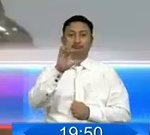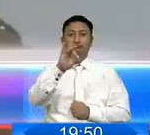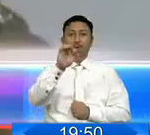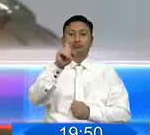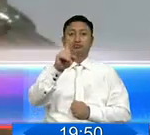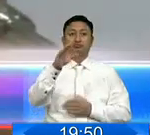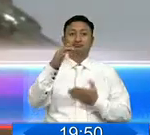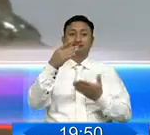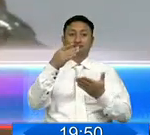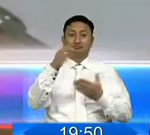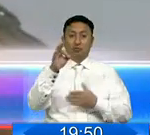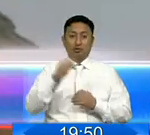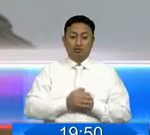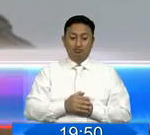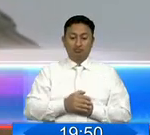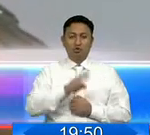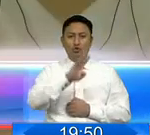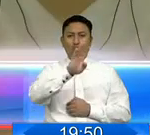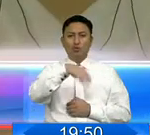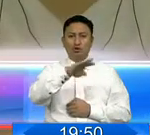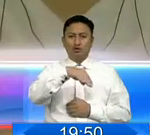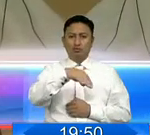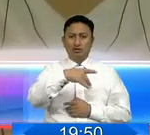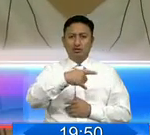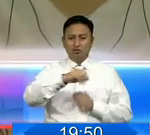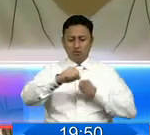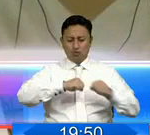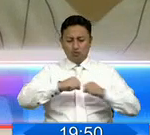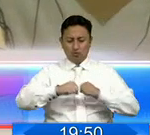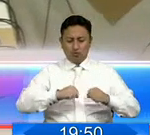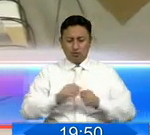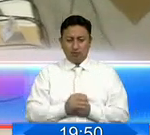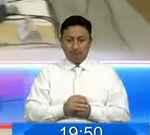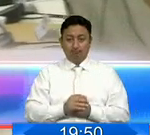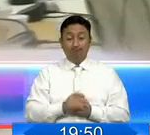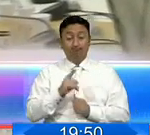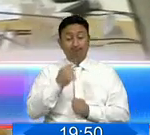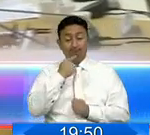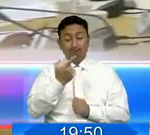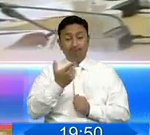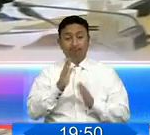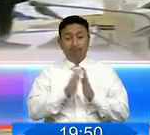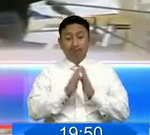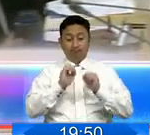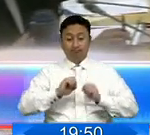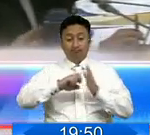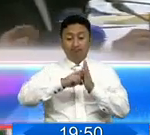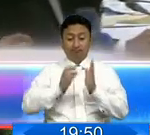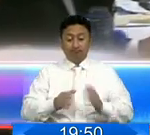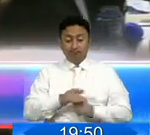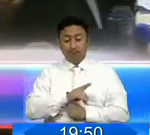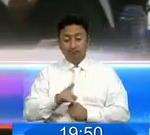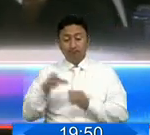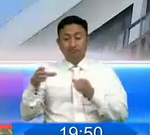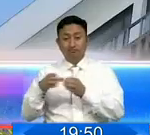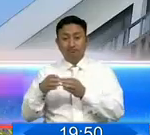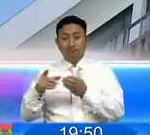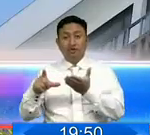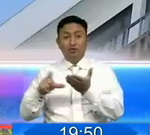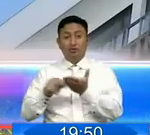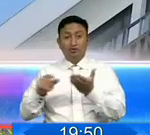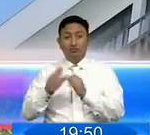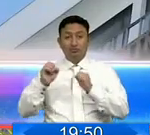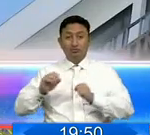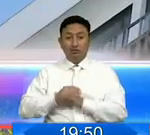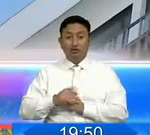81 hojas recoge casi 4 meses de trabajo de esta mesa legislativa. Se anticipa la solicitud a Contraloría y a la Unidad de Análisis Financiero para